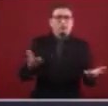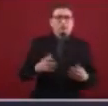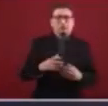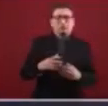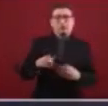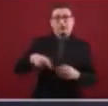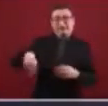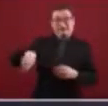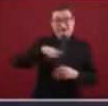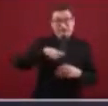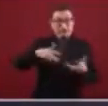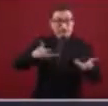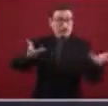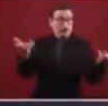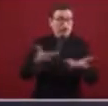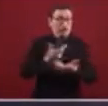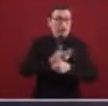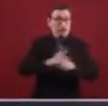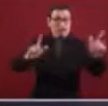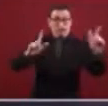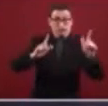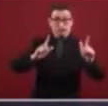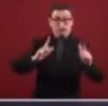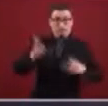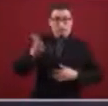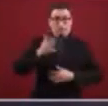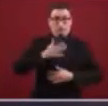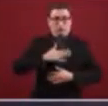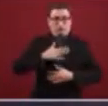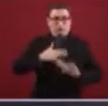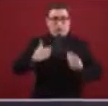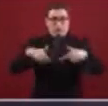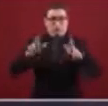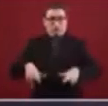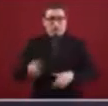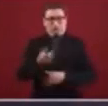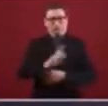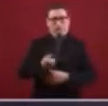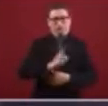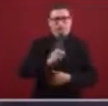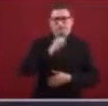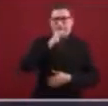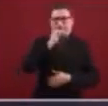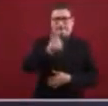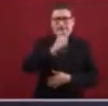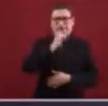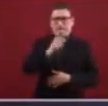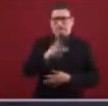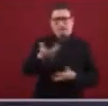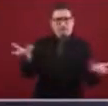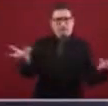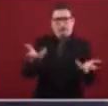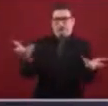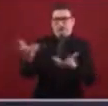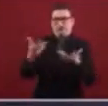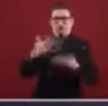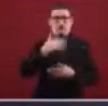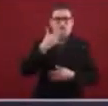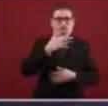puede cometer en nombre mío ningún acto